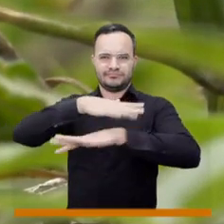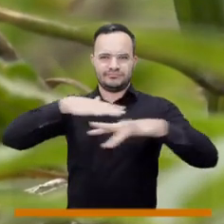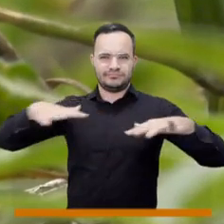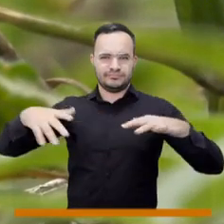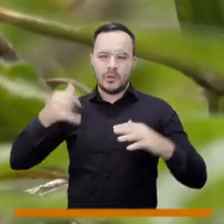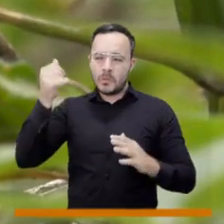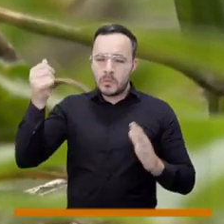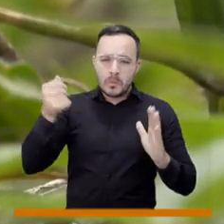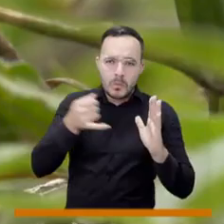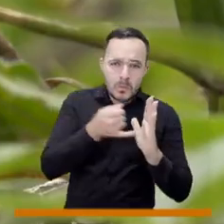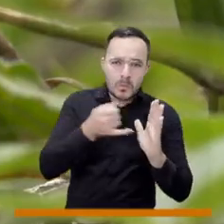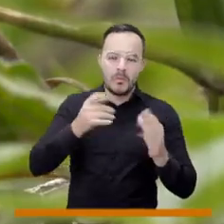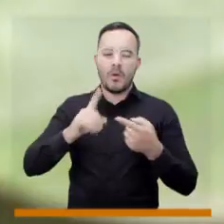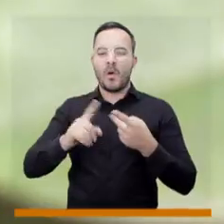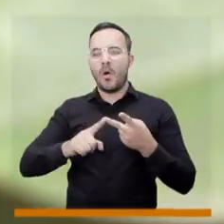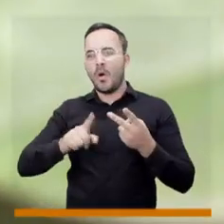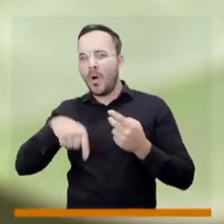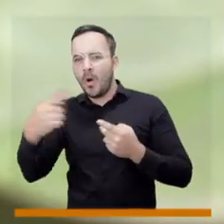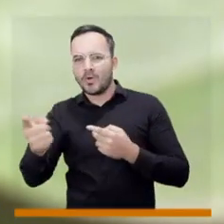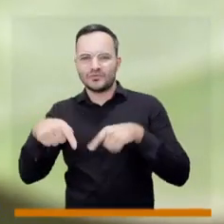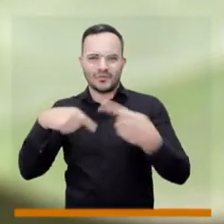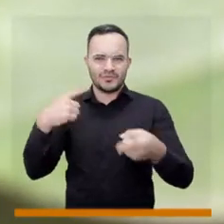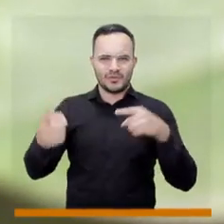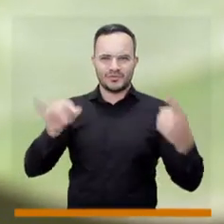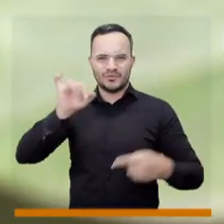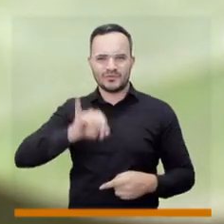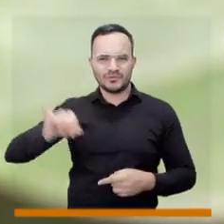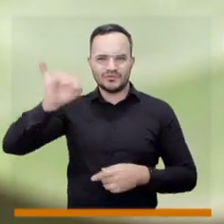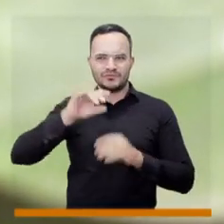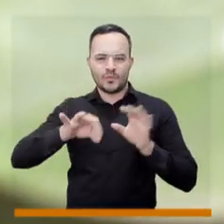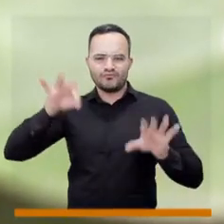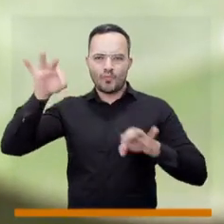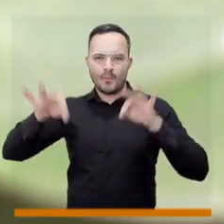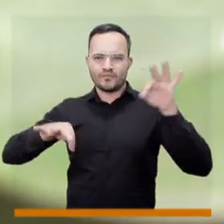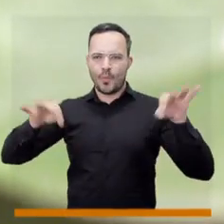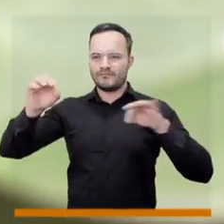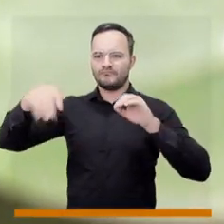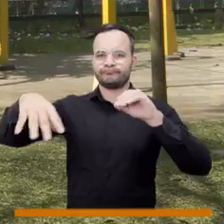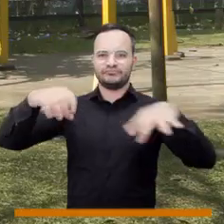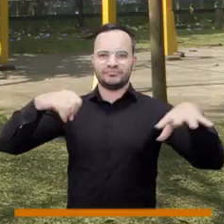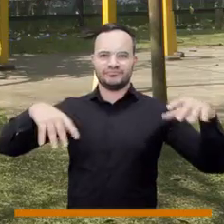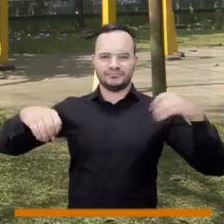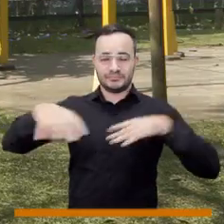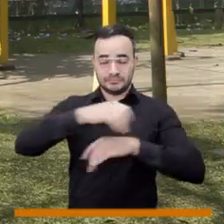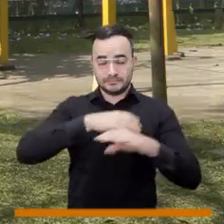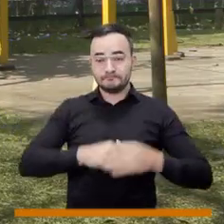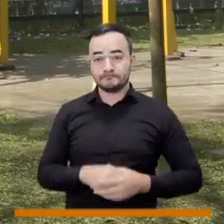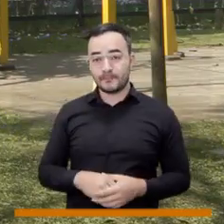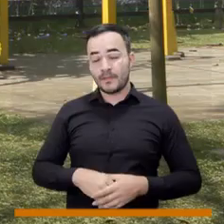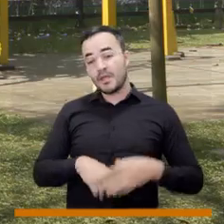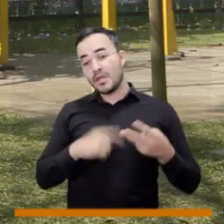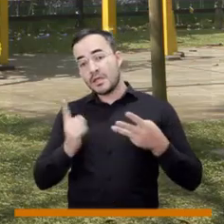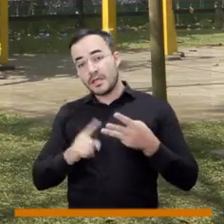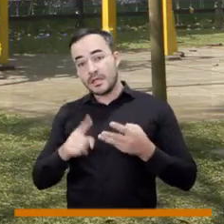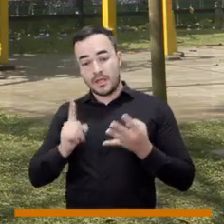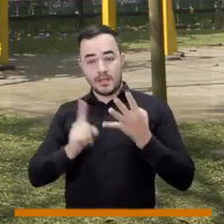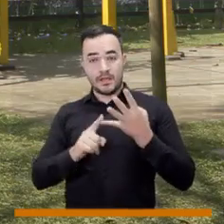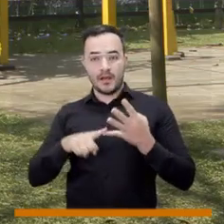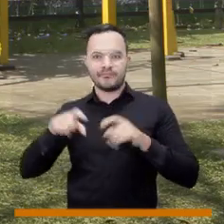polinizadores o dispersador de semillas También tenemos buenas canchas para la